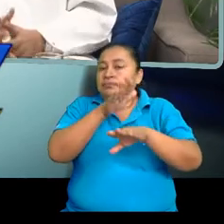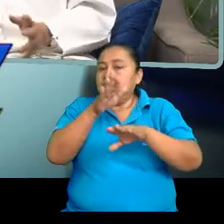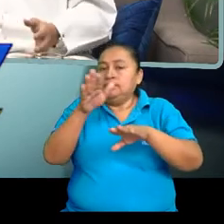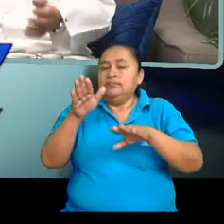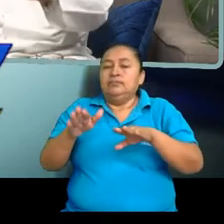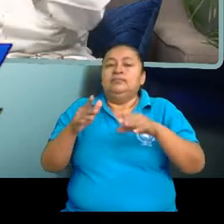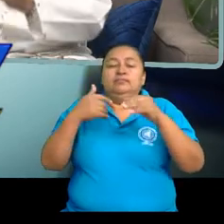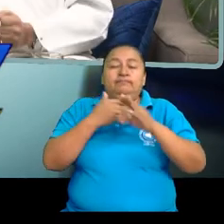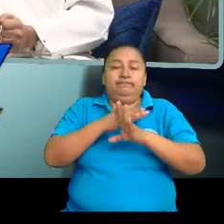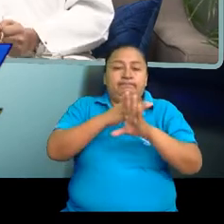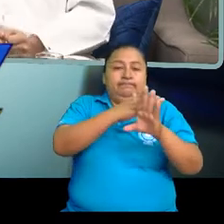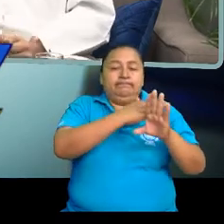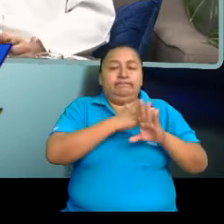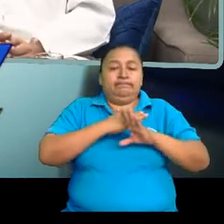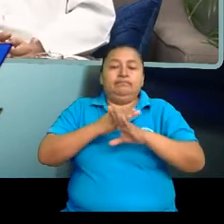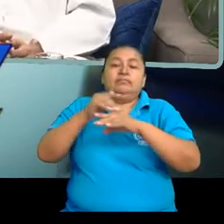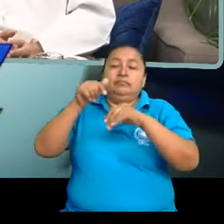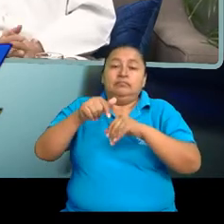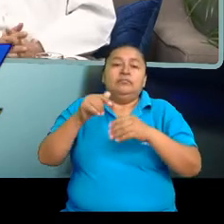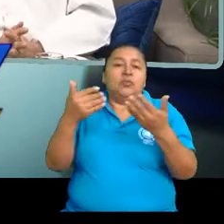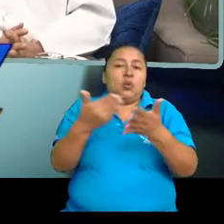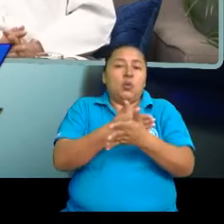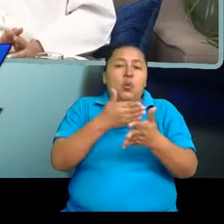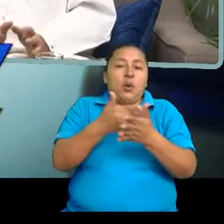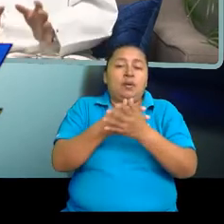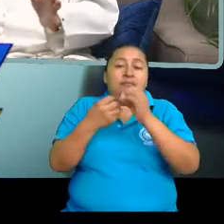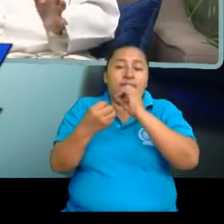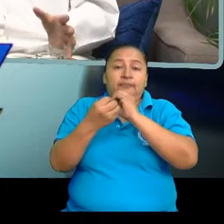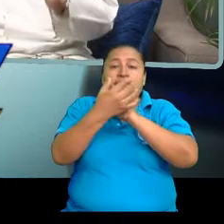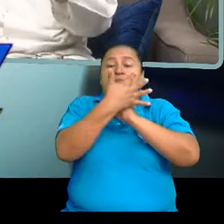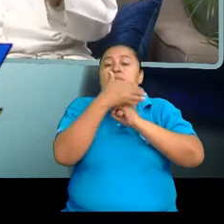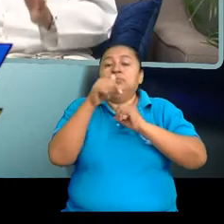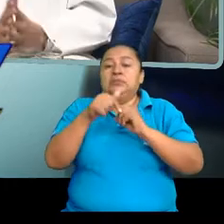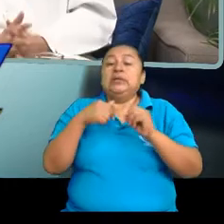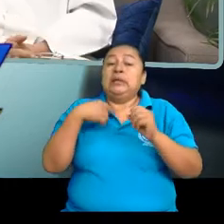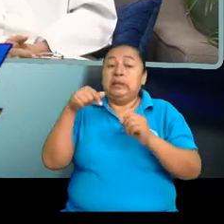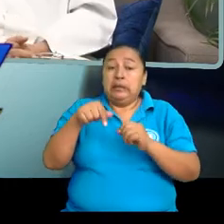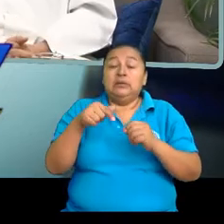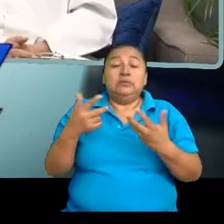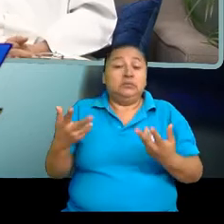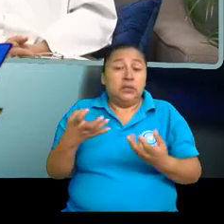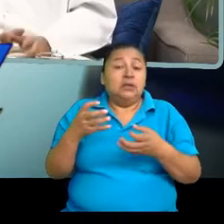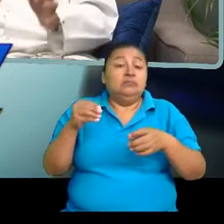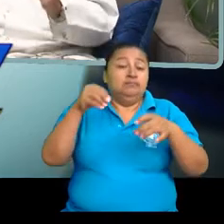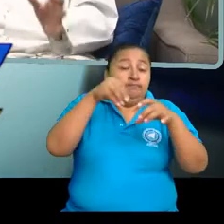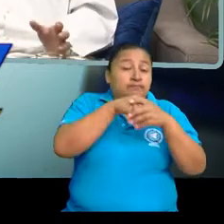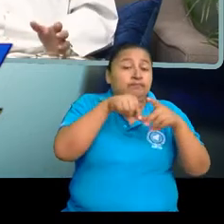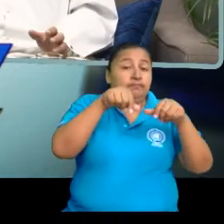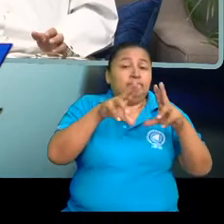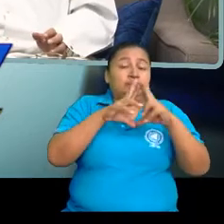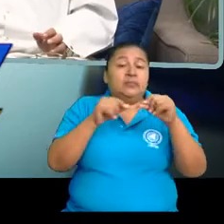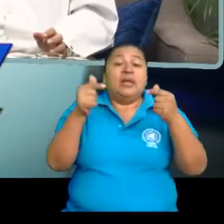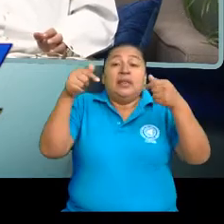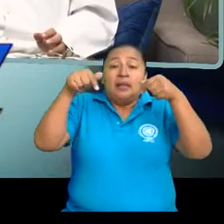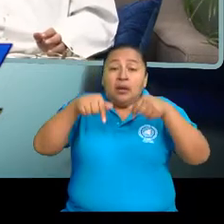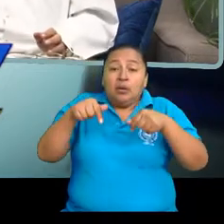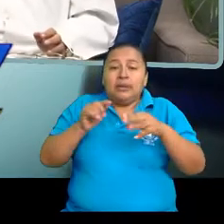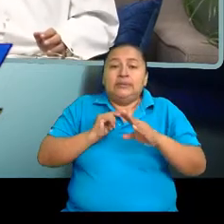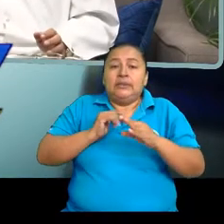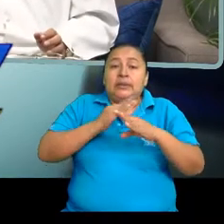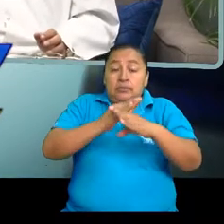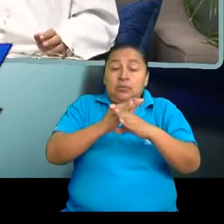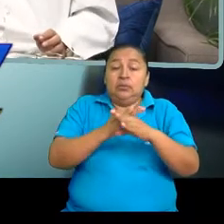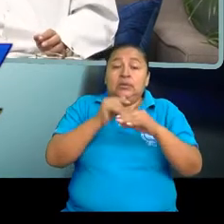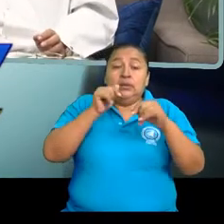la contención de este nuevo virus que está queriendo introducirse en nuestro país, y hasta este momento lo tenemos a